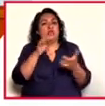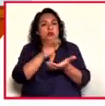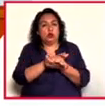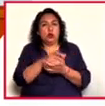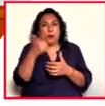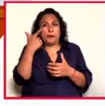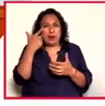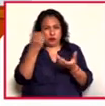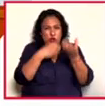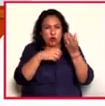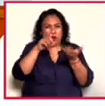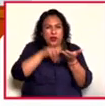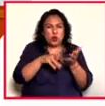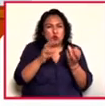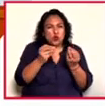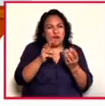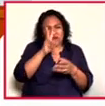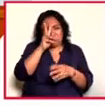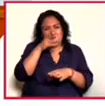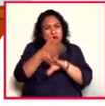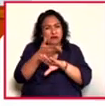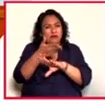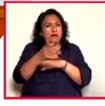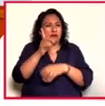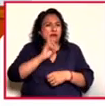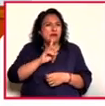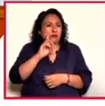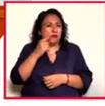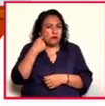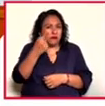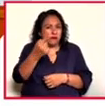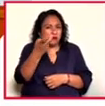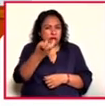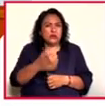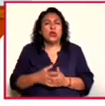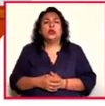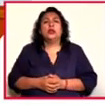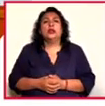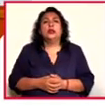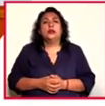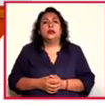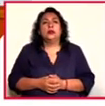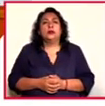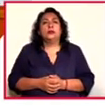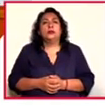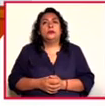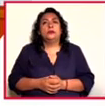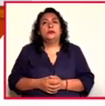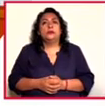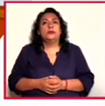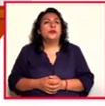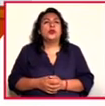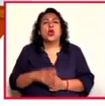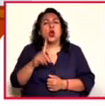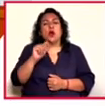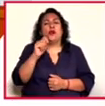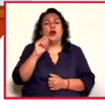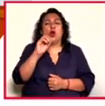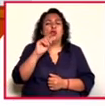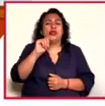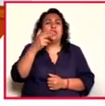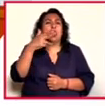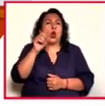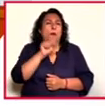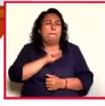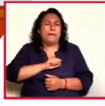la situación de violencia hacia las mujeres. Vamos a ver no un Otelo como el malo,